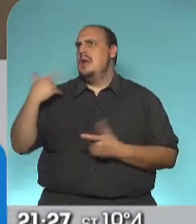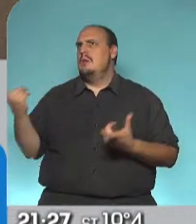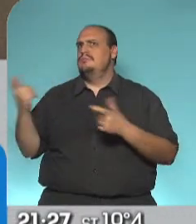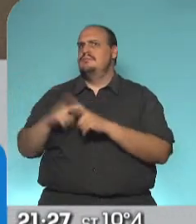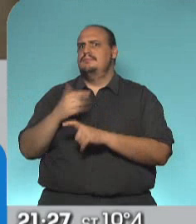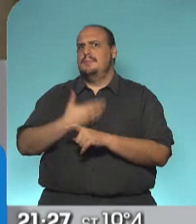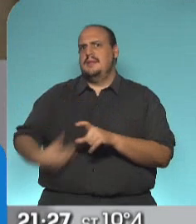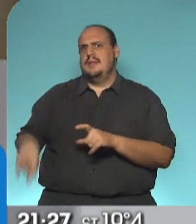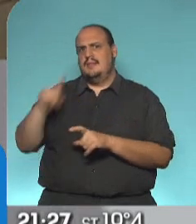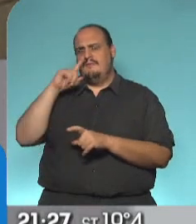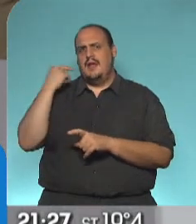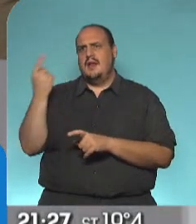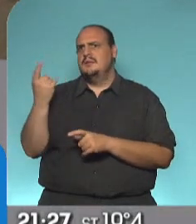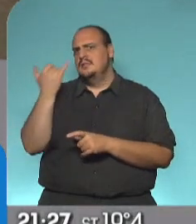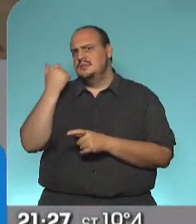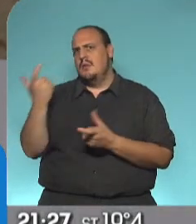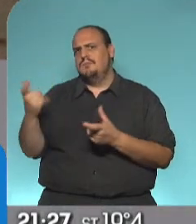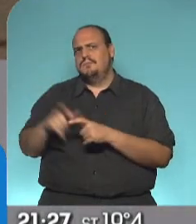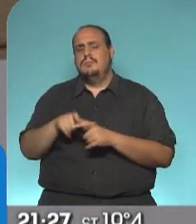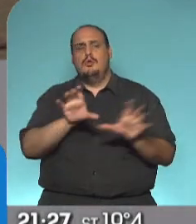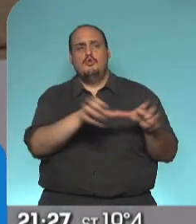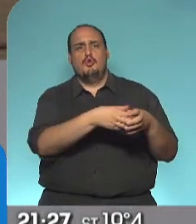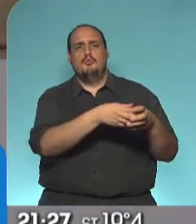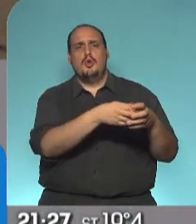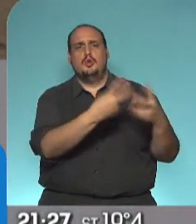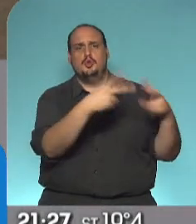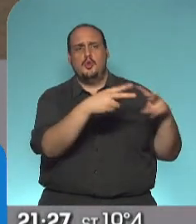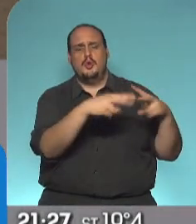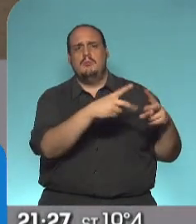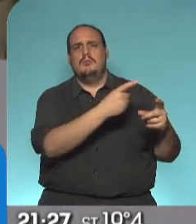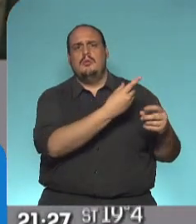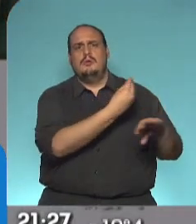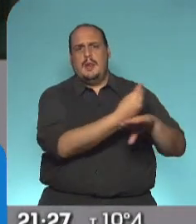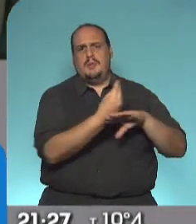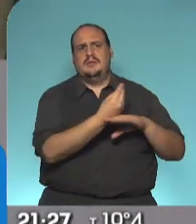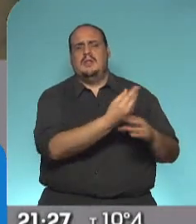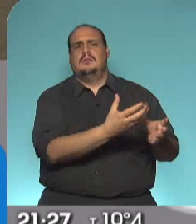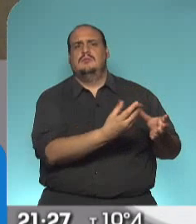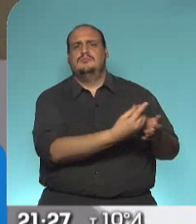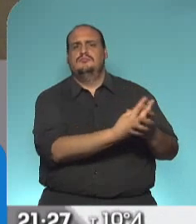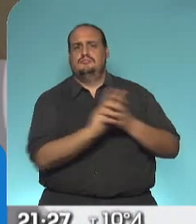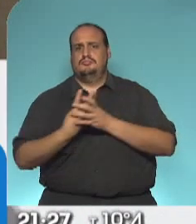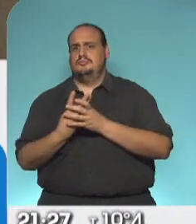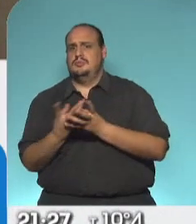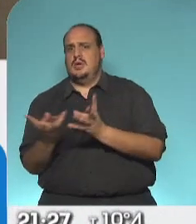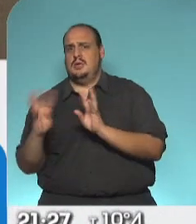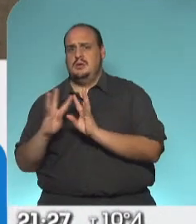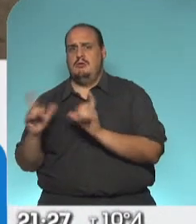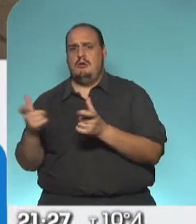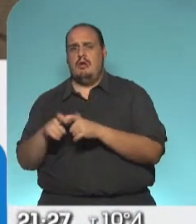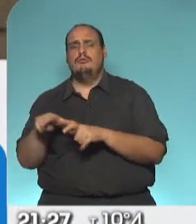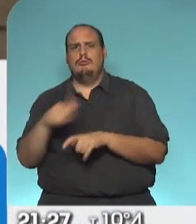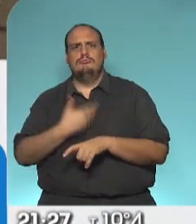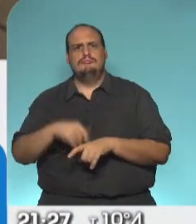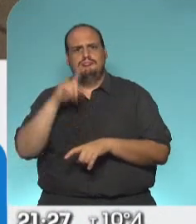de la nación con alberto fernández que recibió al sector turístico que recibe los representantes a los referentes del sector y que se comprometió personalmente